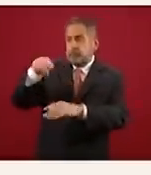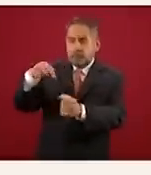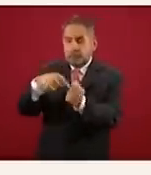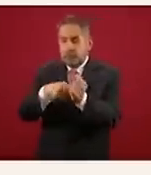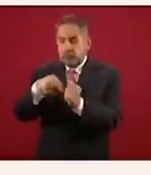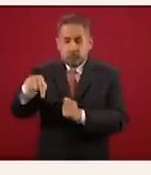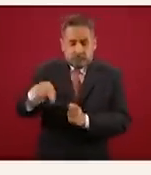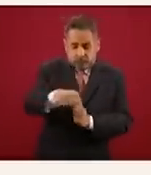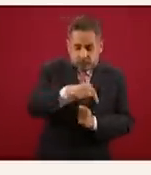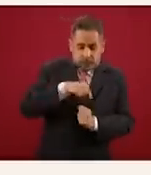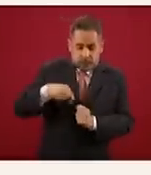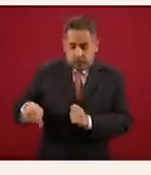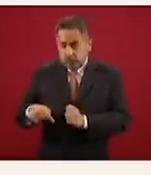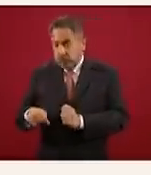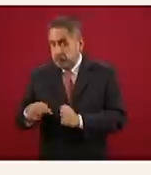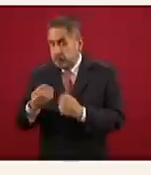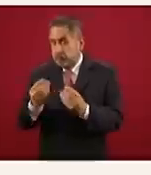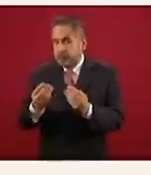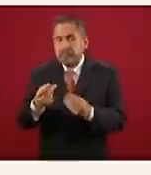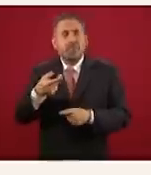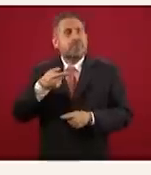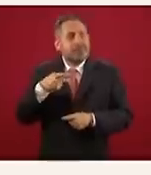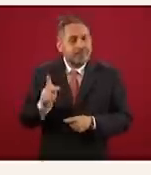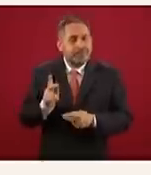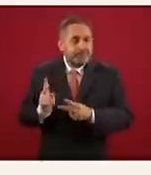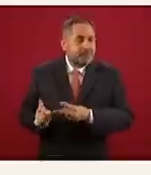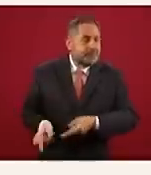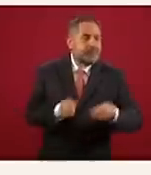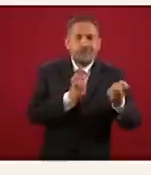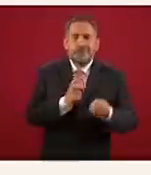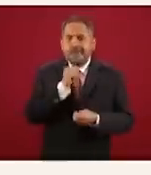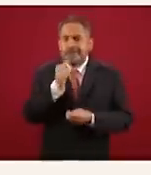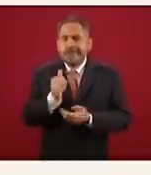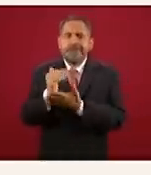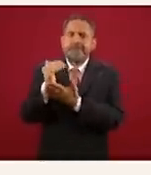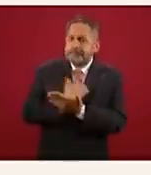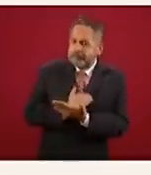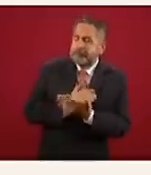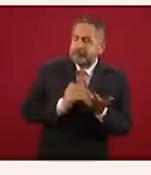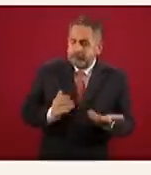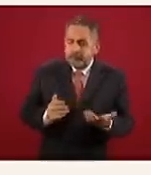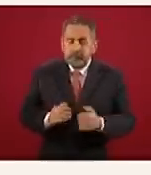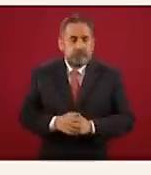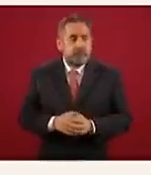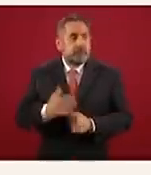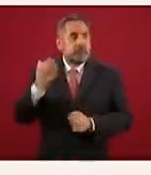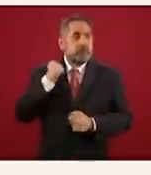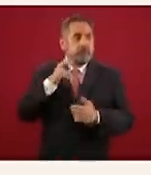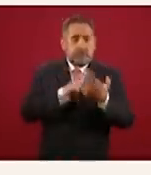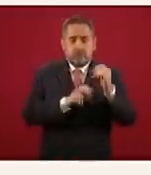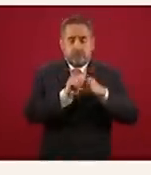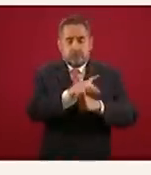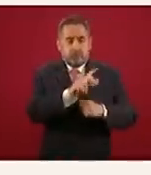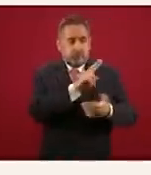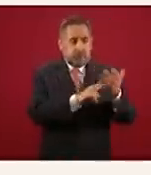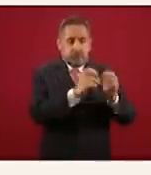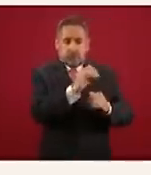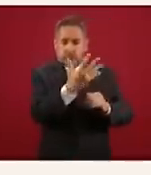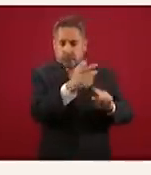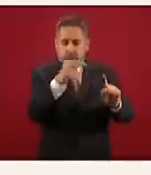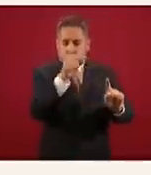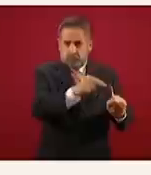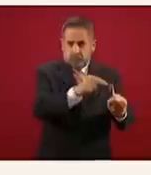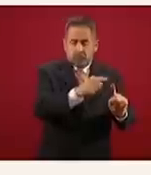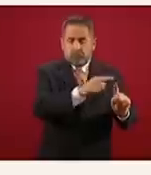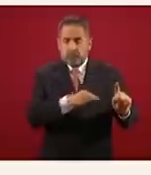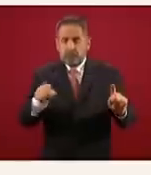muy significativa. En 2018 tuvimos 205 tomas clandestinas